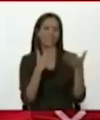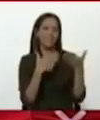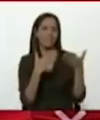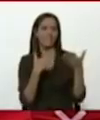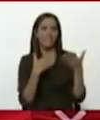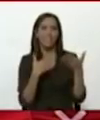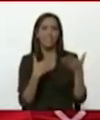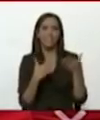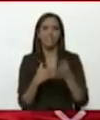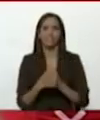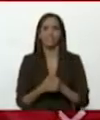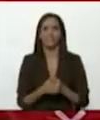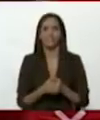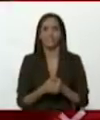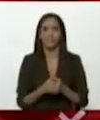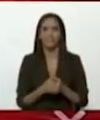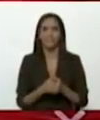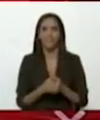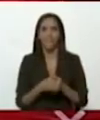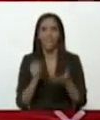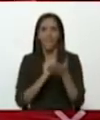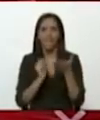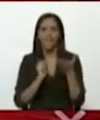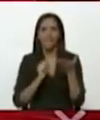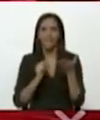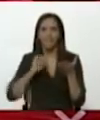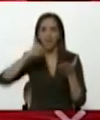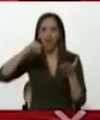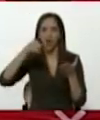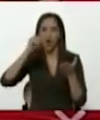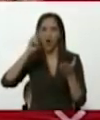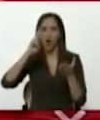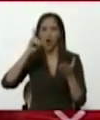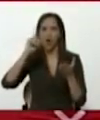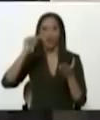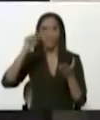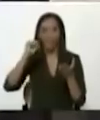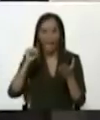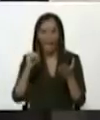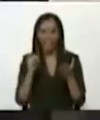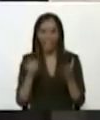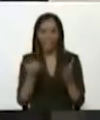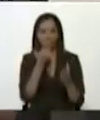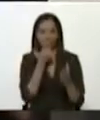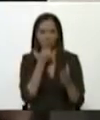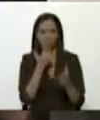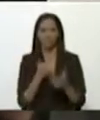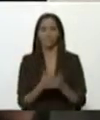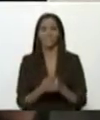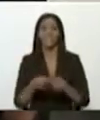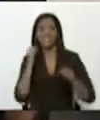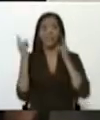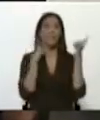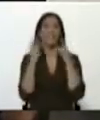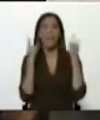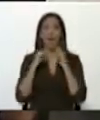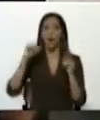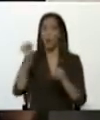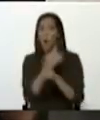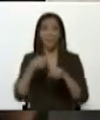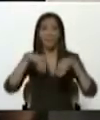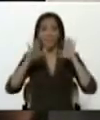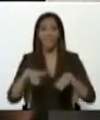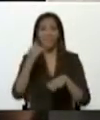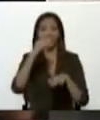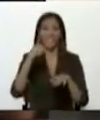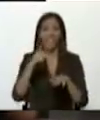actor. Escrito por Jordán Rodríguez. Vamos al otro video, señores. Se prendió esa. Golpe frustrado en ZK, señores.